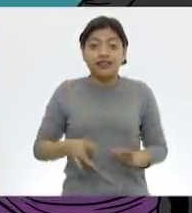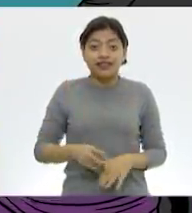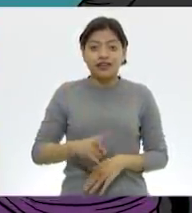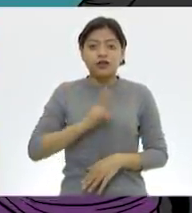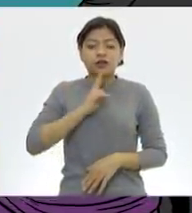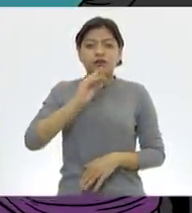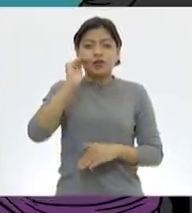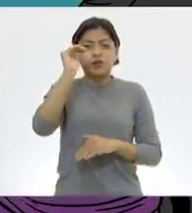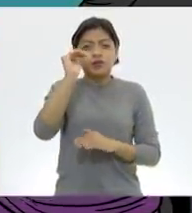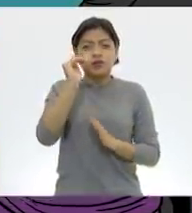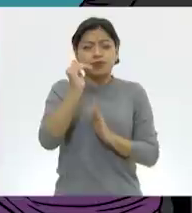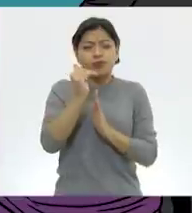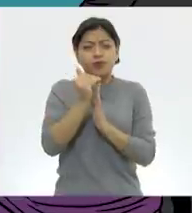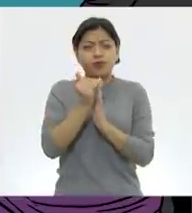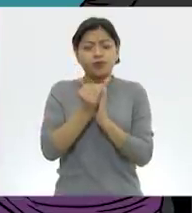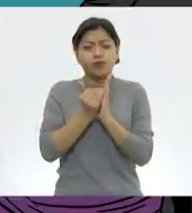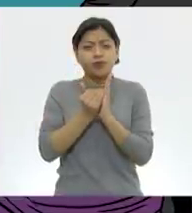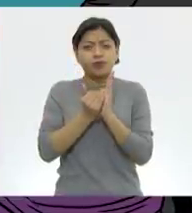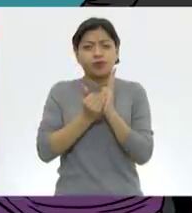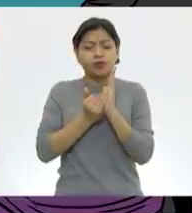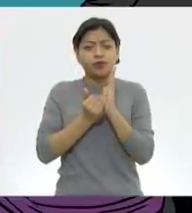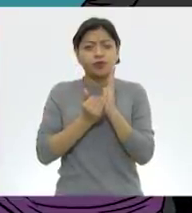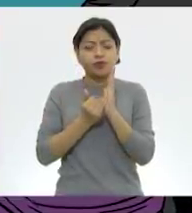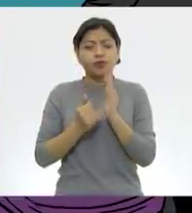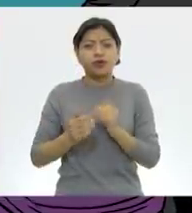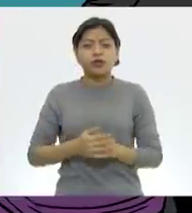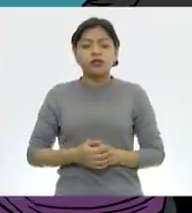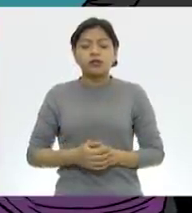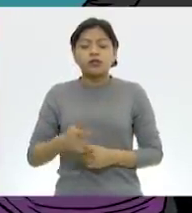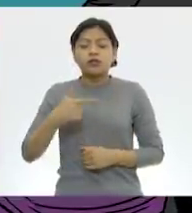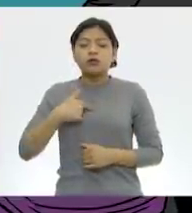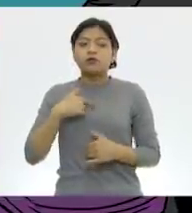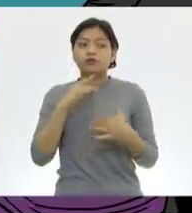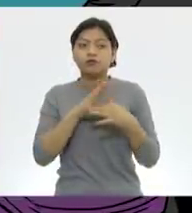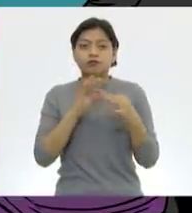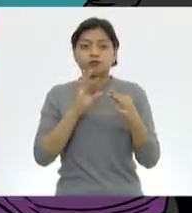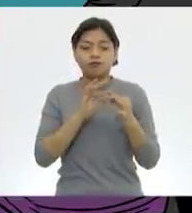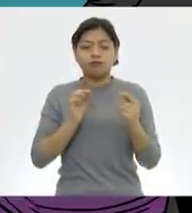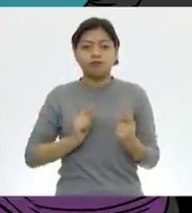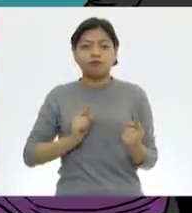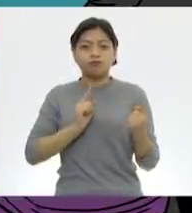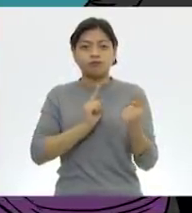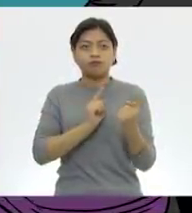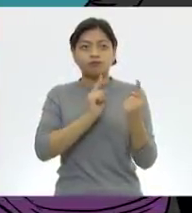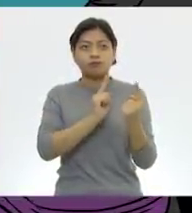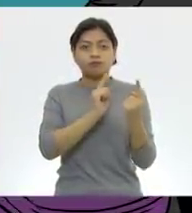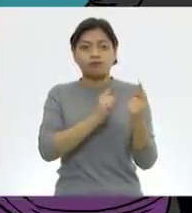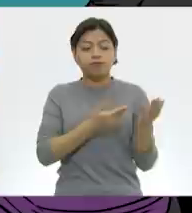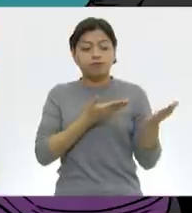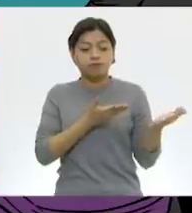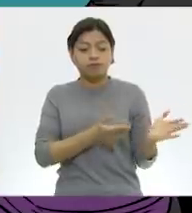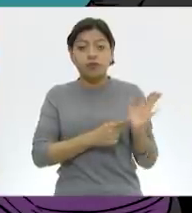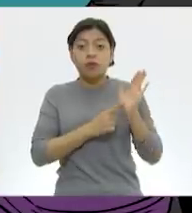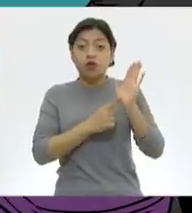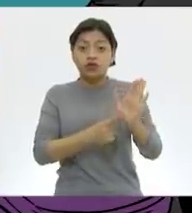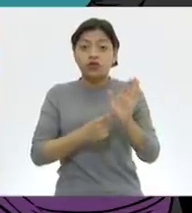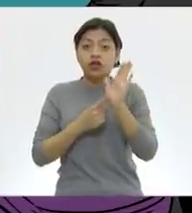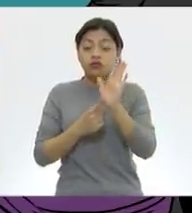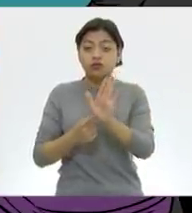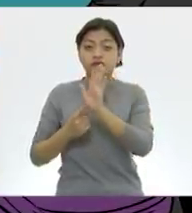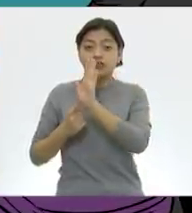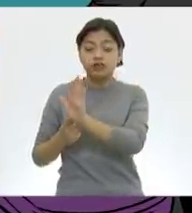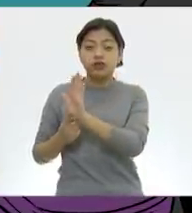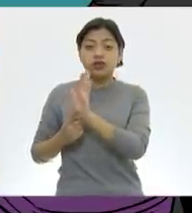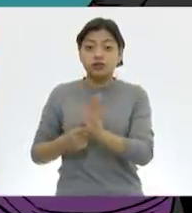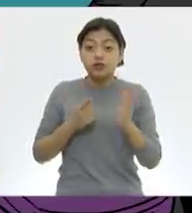baja, respetando fingidamente el dolor del cliente, iba el empleado elogiando su mercancía, haciendo notar entre